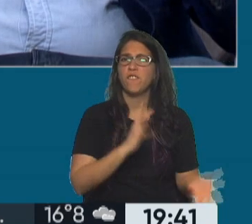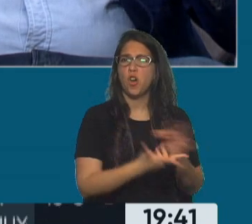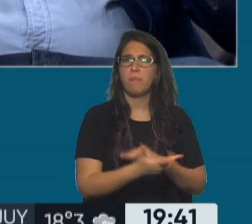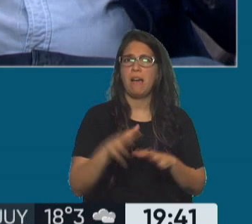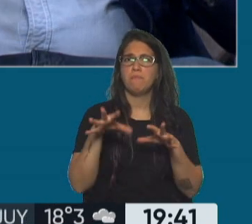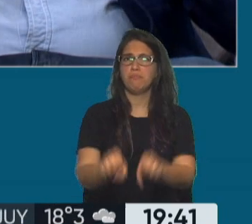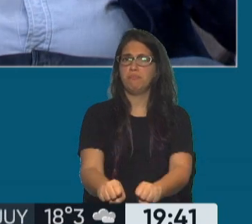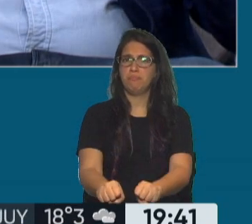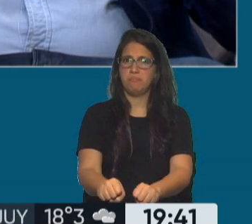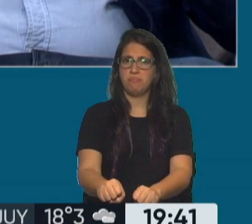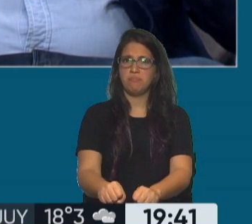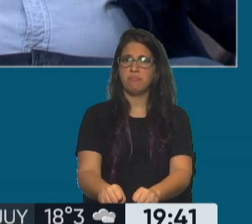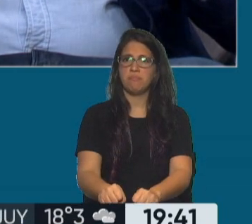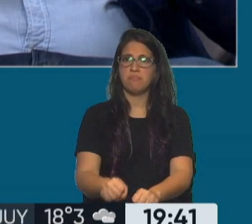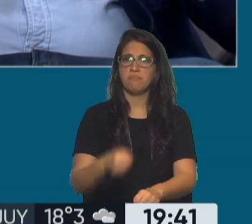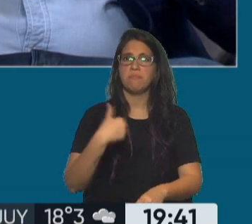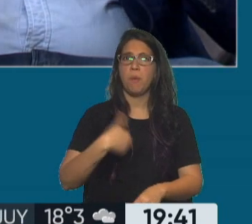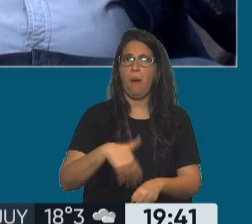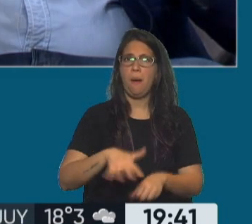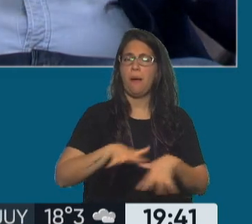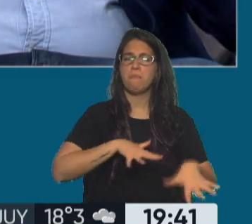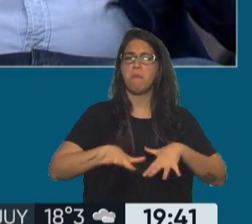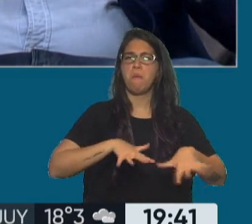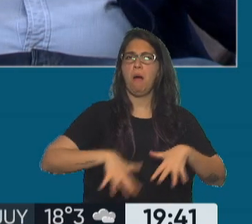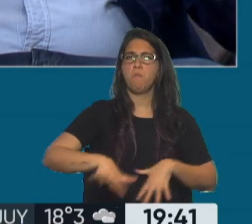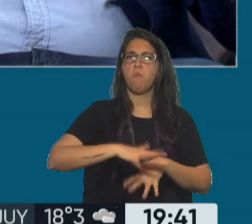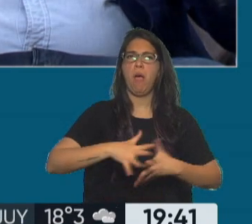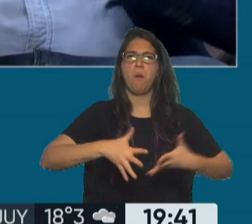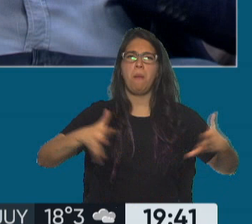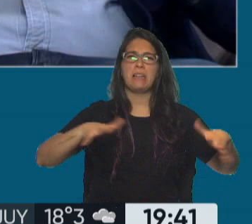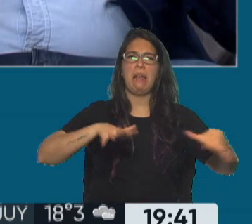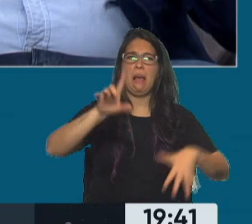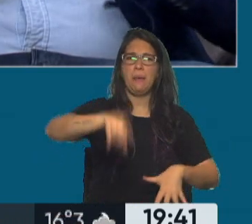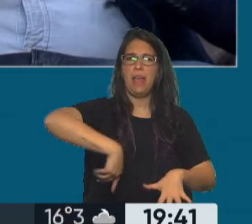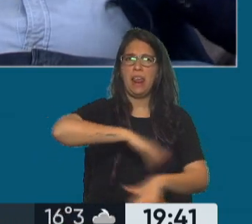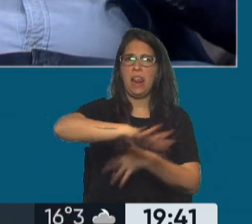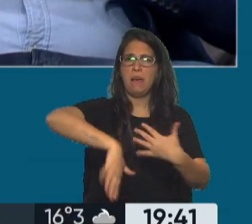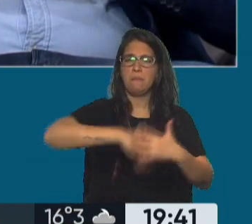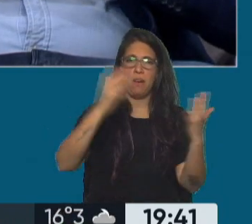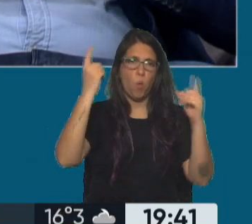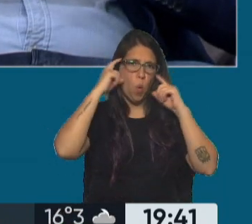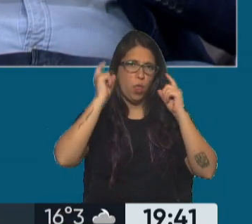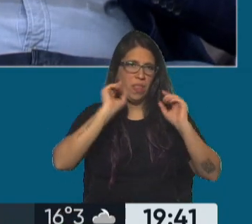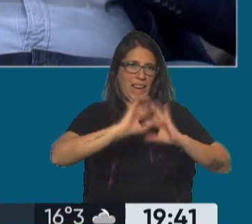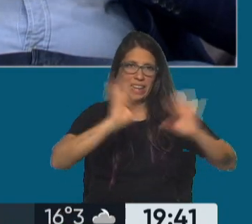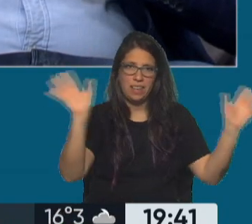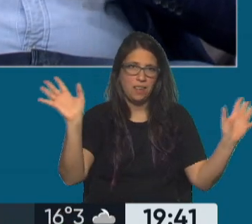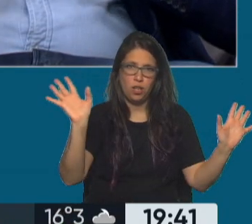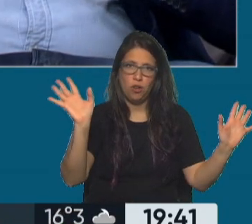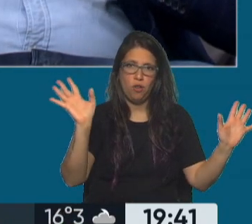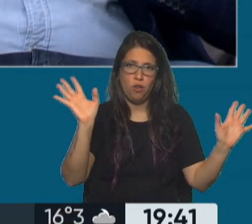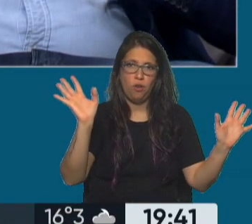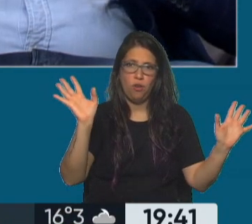Tablada, que se iba a provocar la movilización del pueblo y las masas y no sé qué. Es un delirio de alguna manera liderado